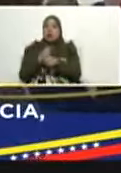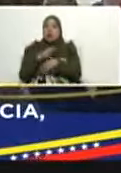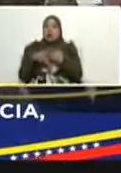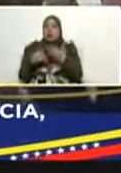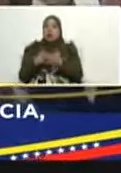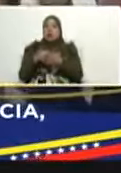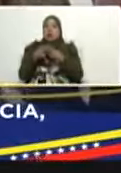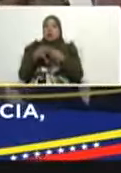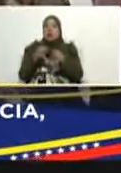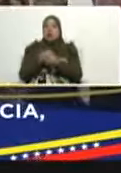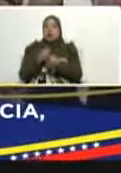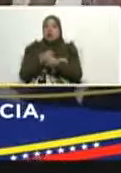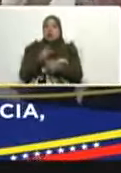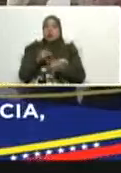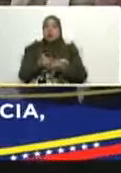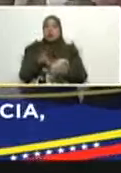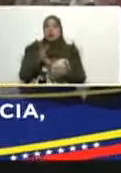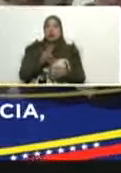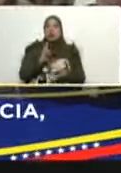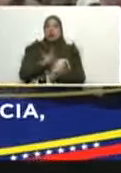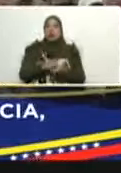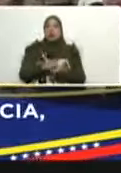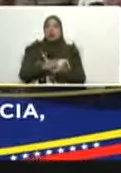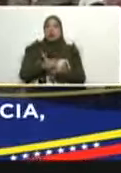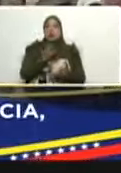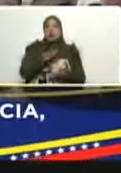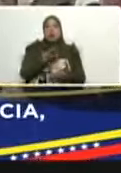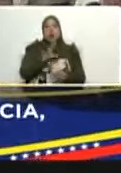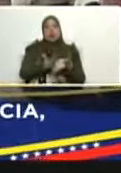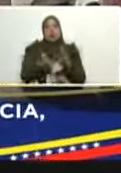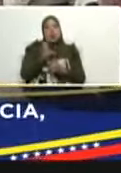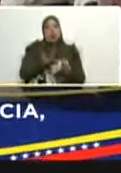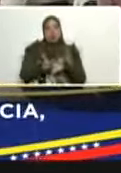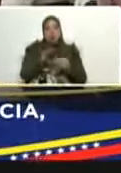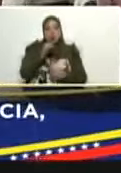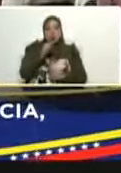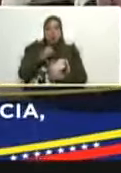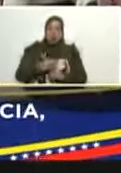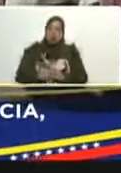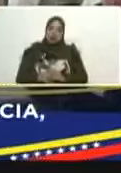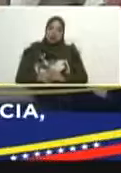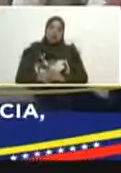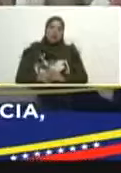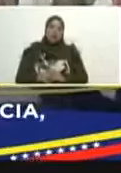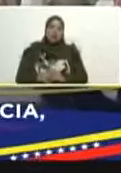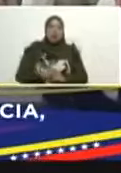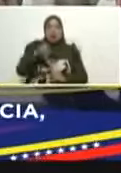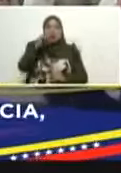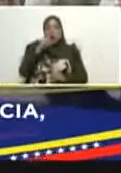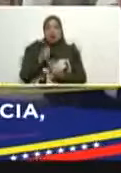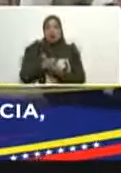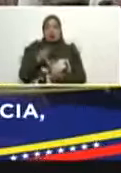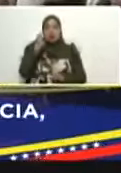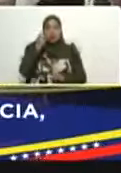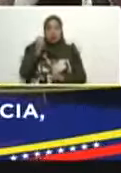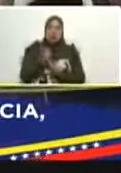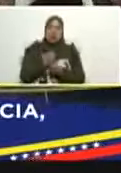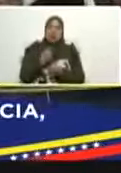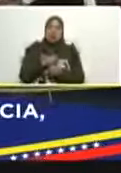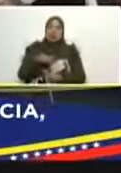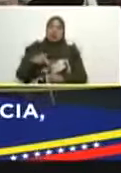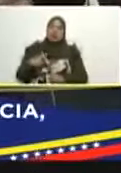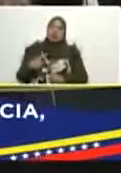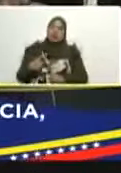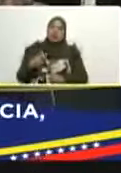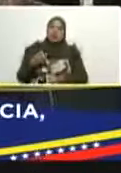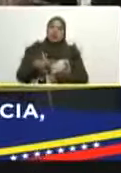estamos todos aquí presentes, el semillero científico, para celebrar y enaltecer este día en el marco de que también